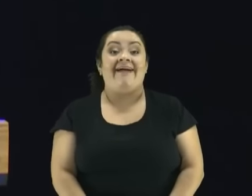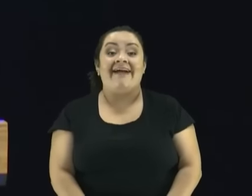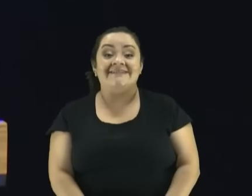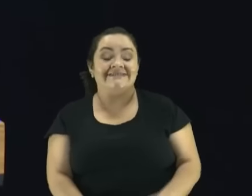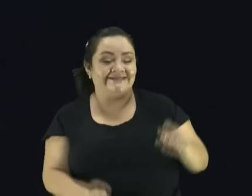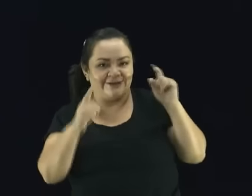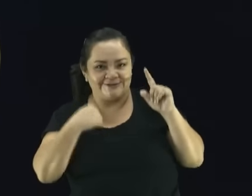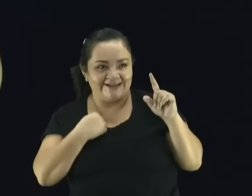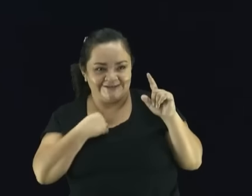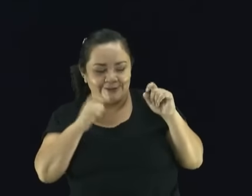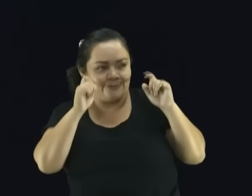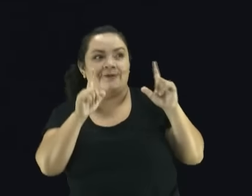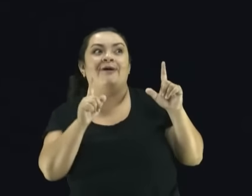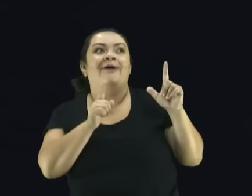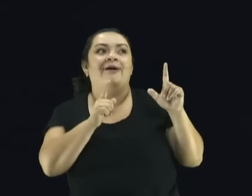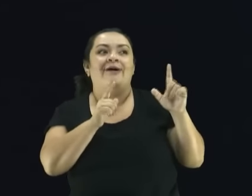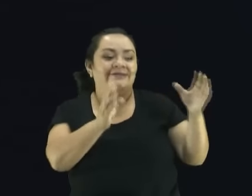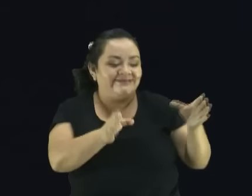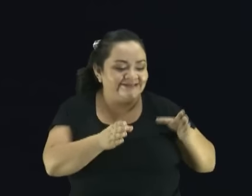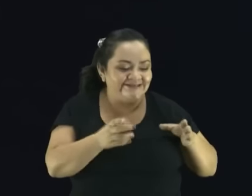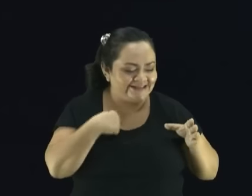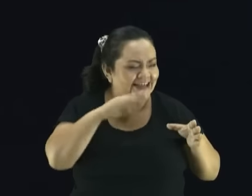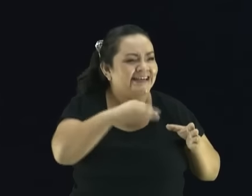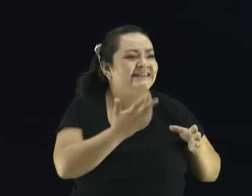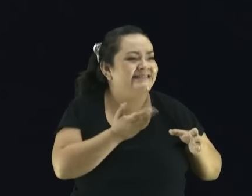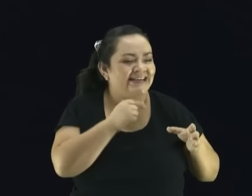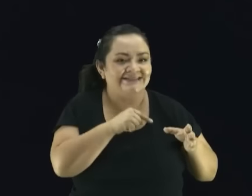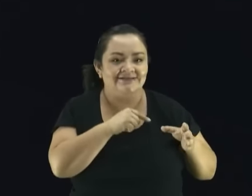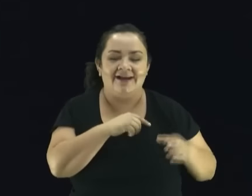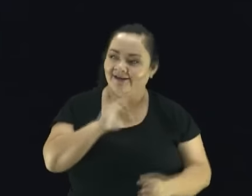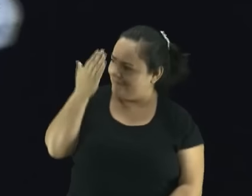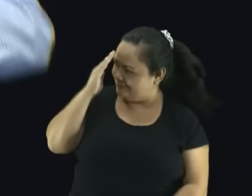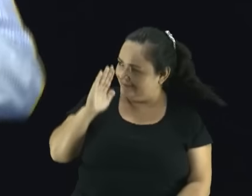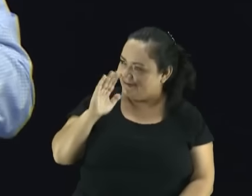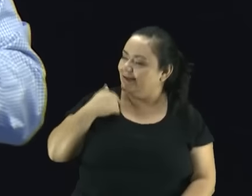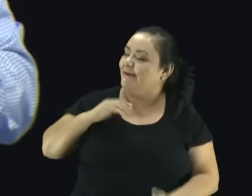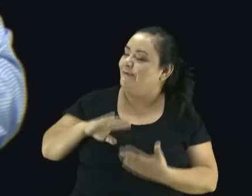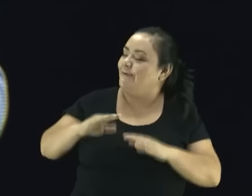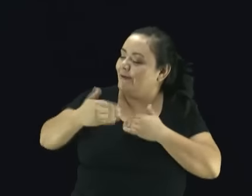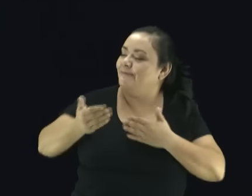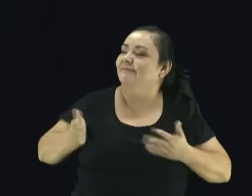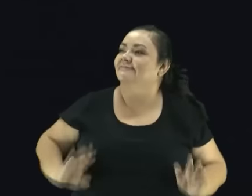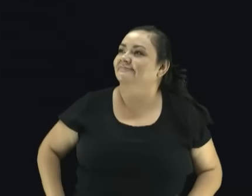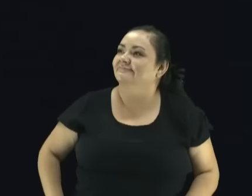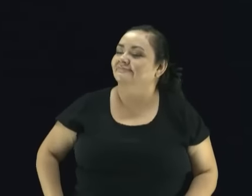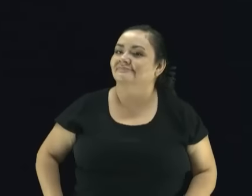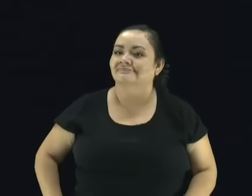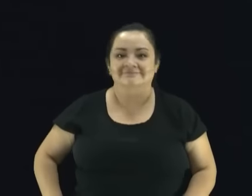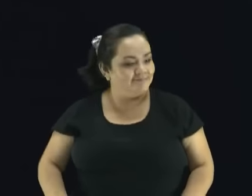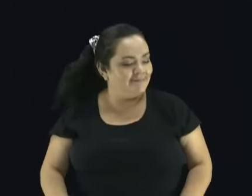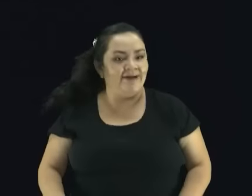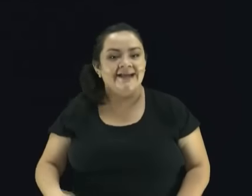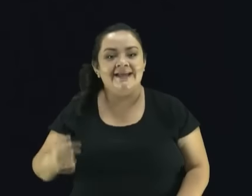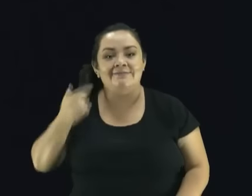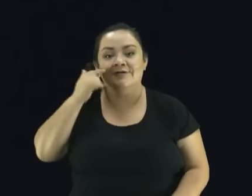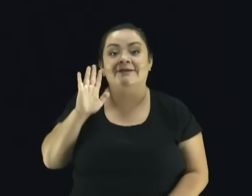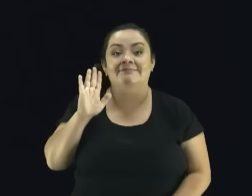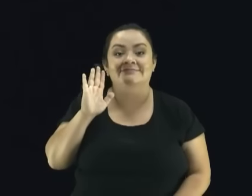Aha y y aj y qué me compraste Ah y para qué crees saber te compré algo pero dame una pista